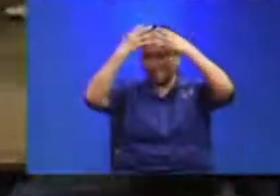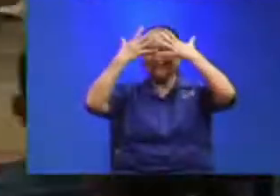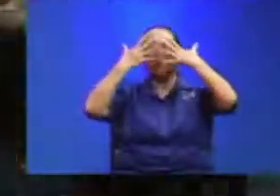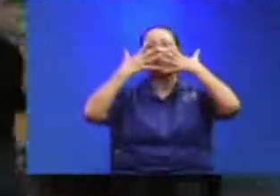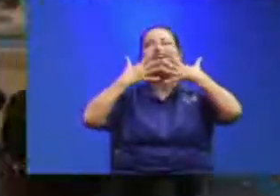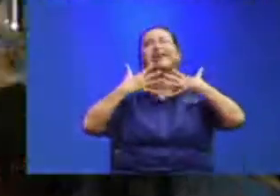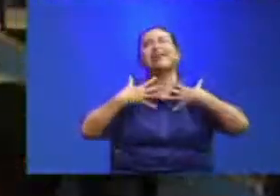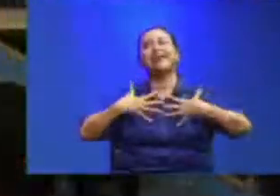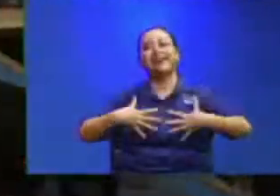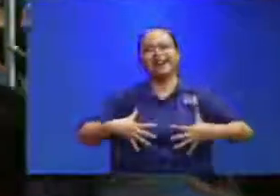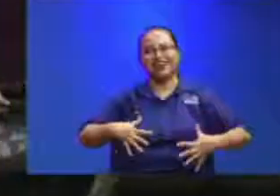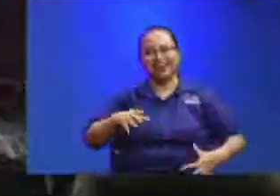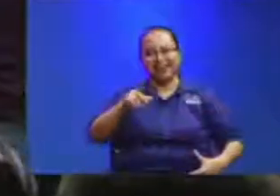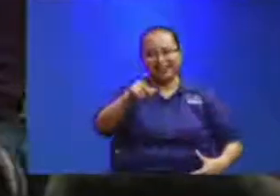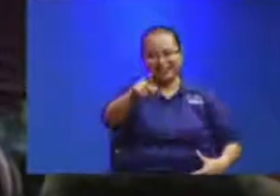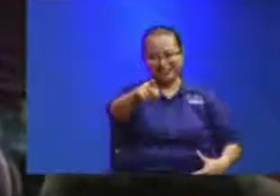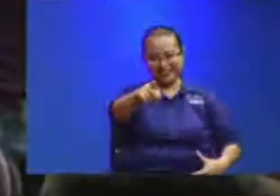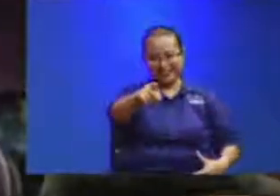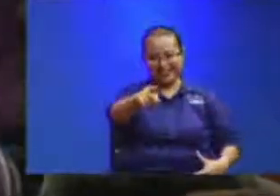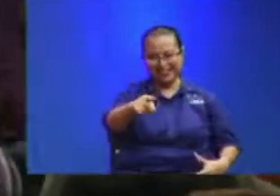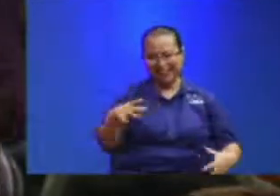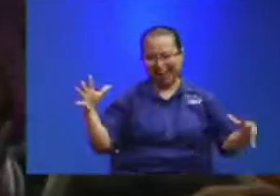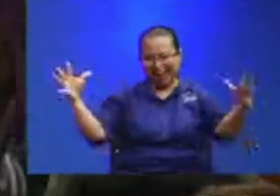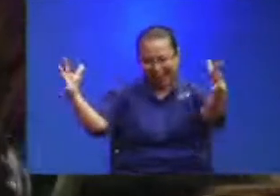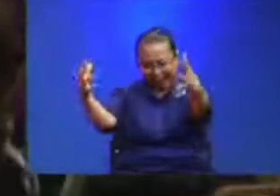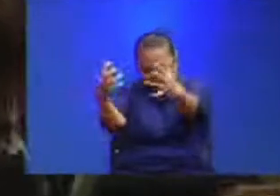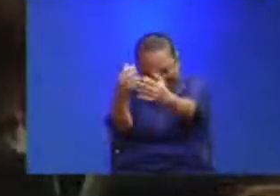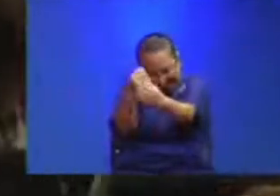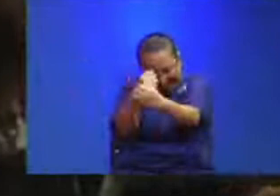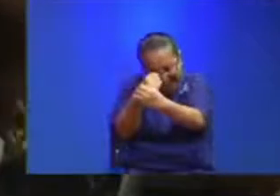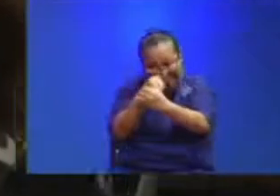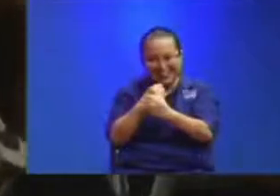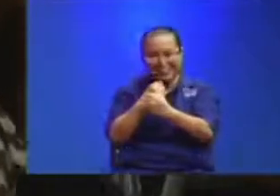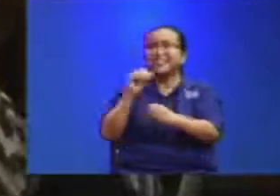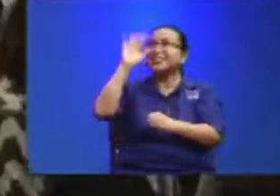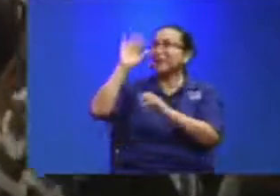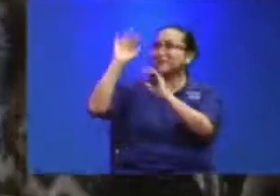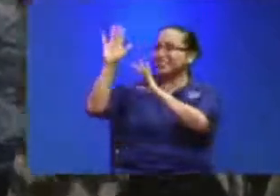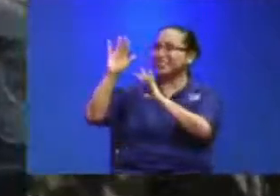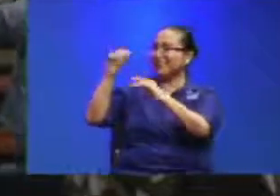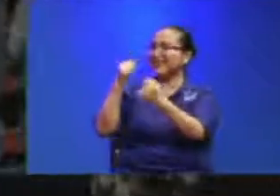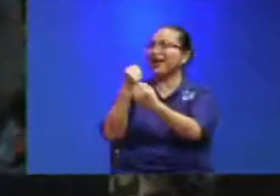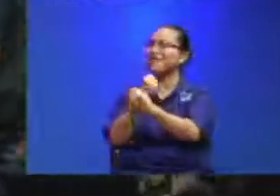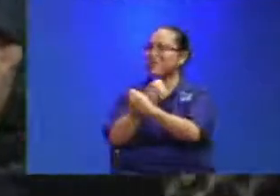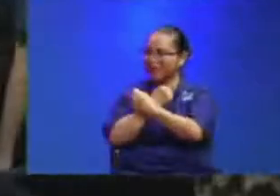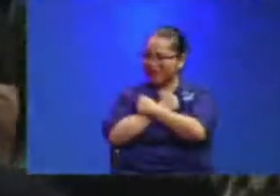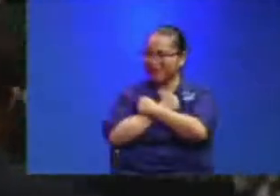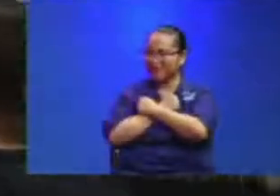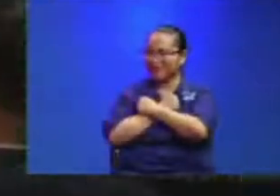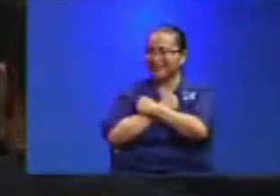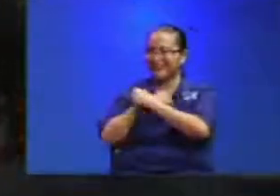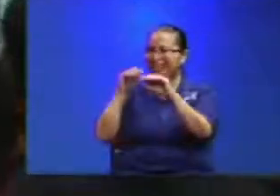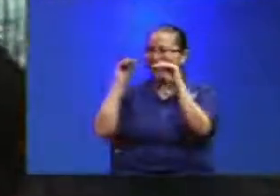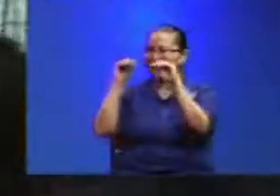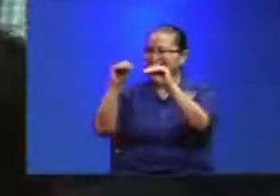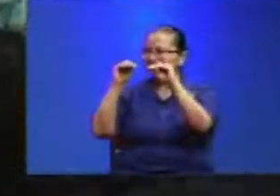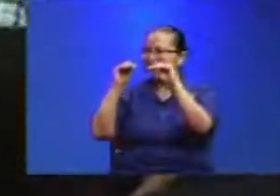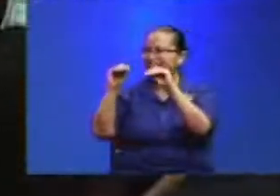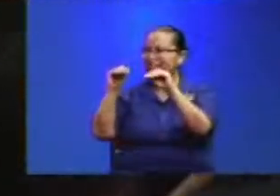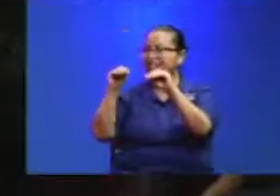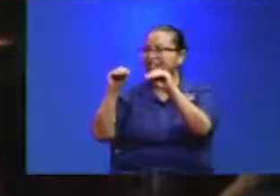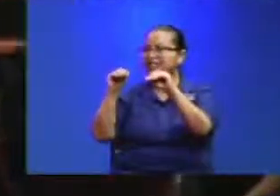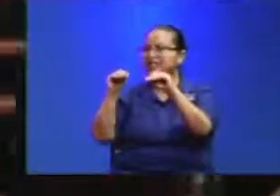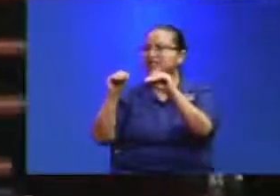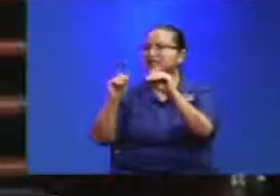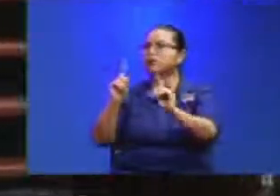alcance a usted lo atrape y en misericordia y en amor le enseñe cuáles son